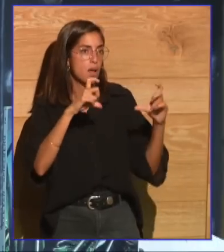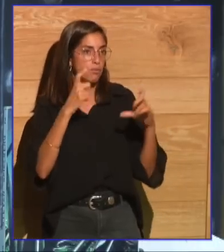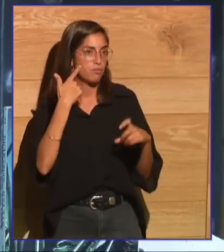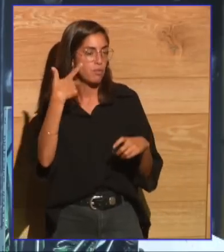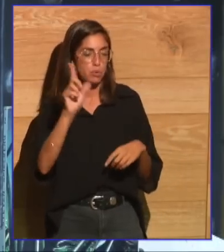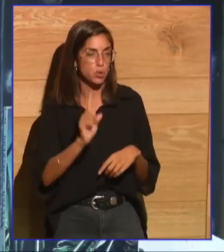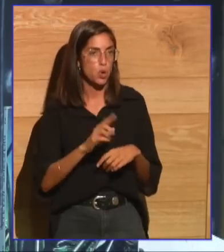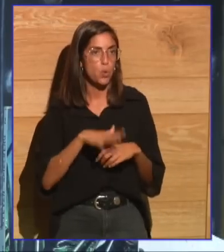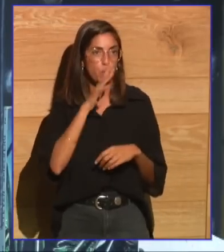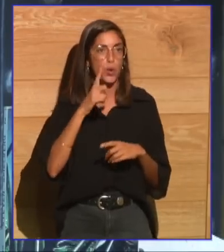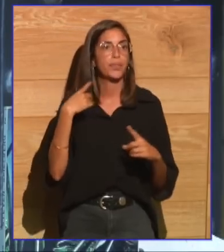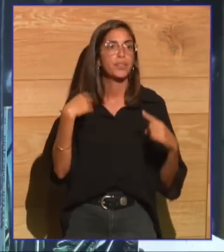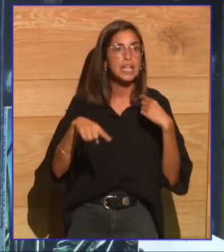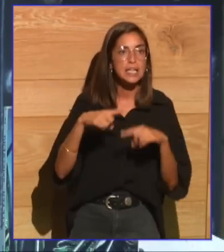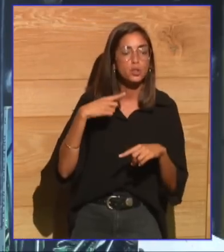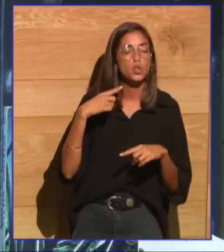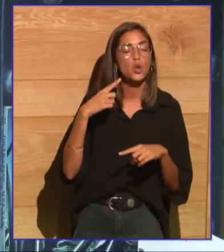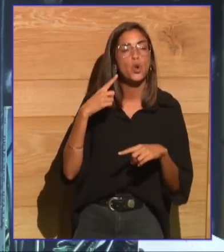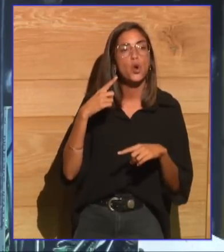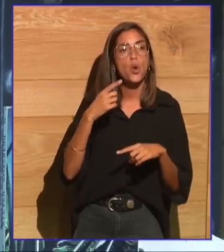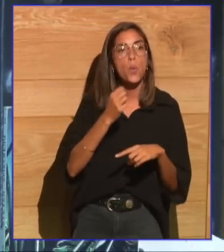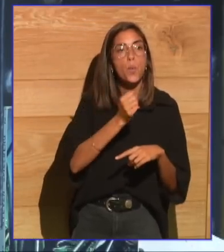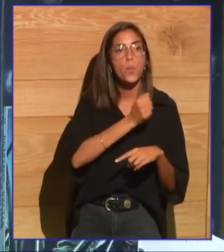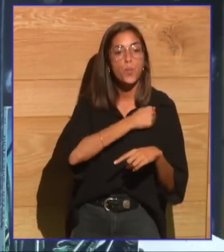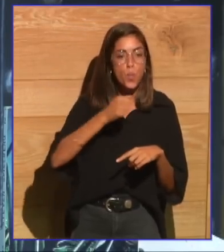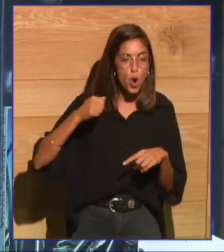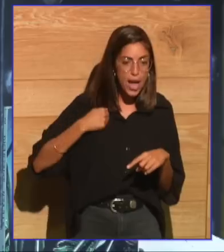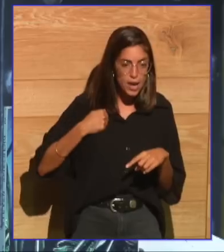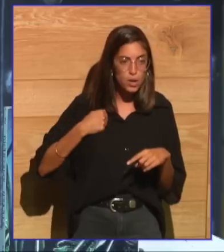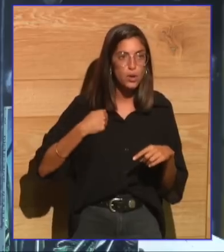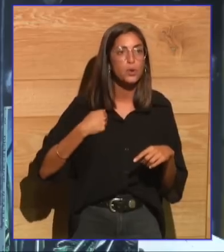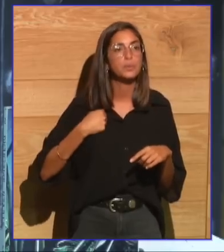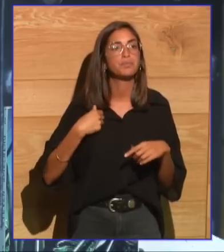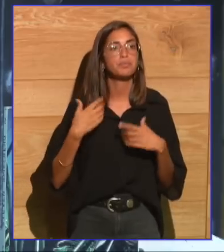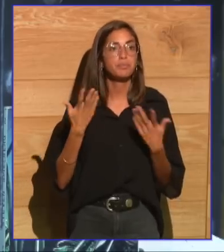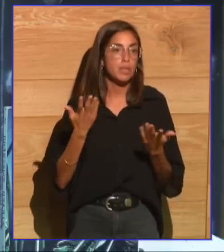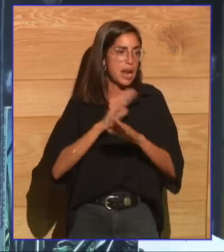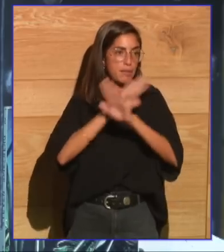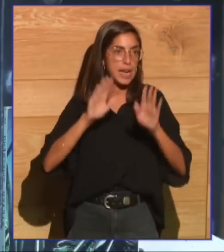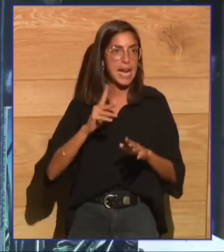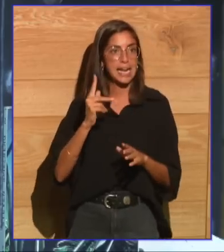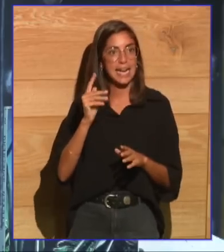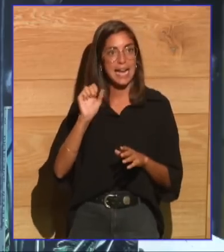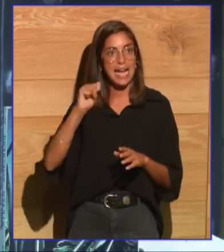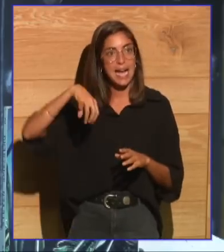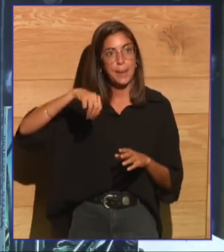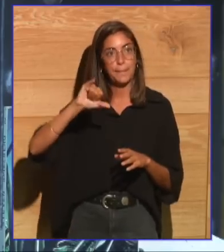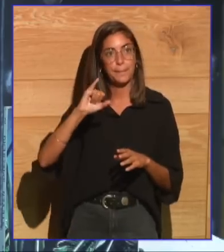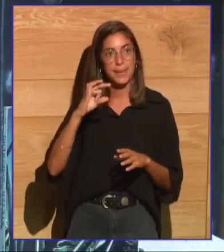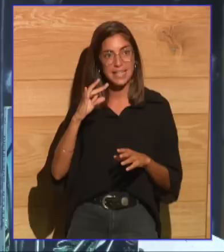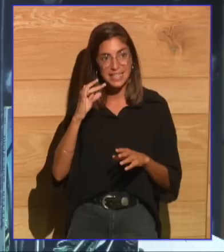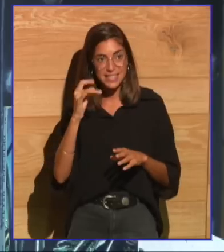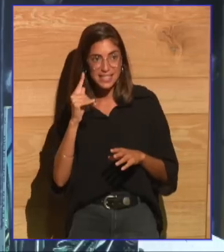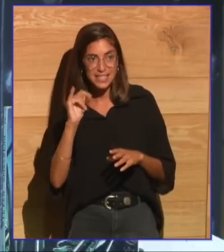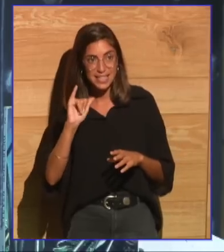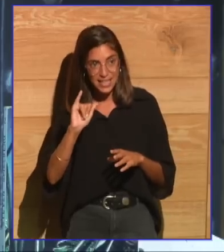verdad o ser un director polaco él quería un director polaco para trabajar en blanco y negro y ahora ya es kaminski entre otras cosas porque lo condición no es que lo convirtió